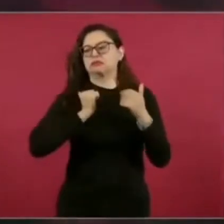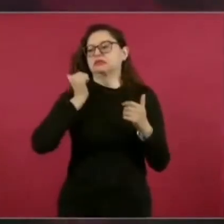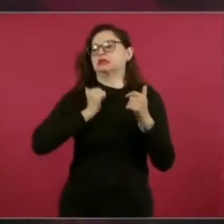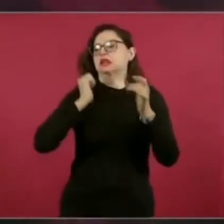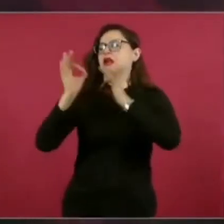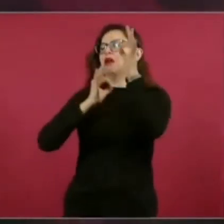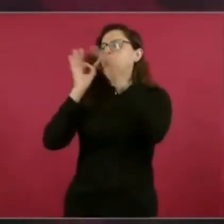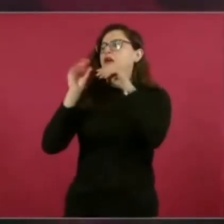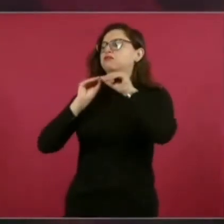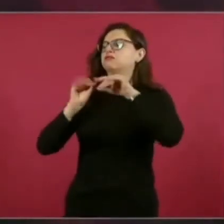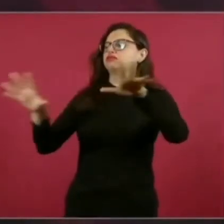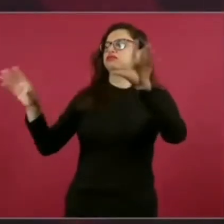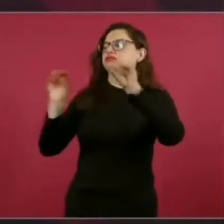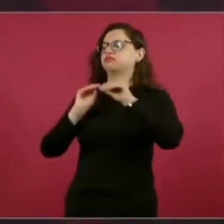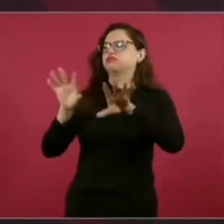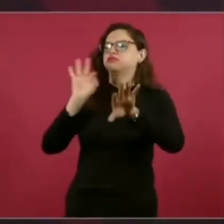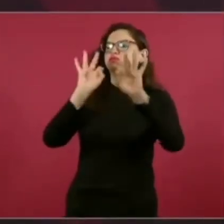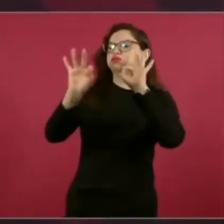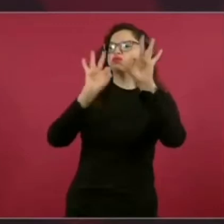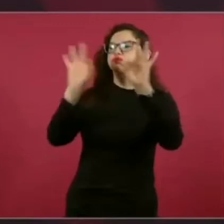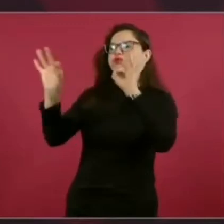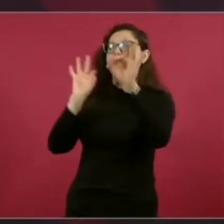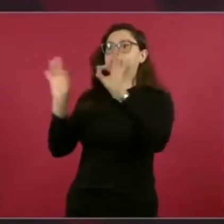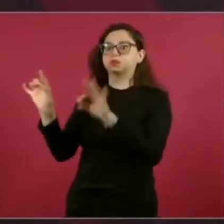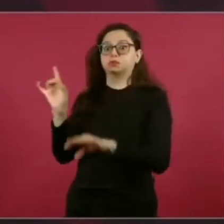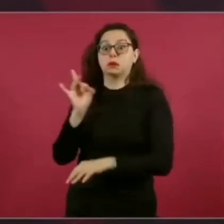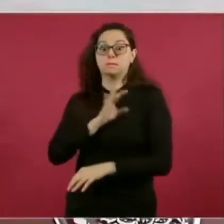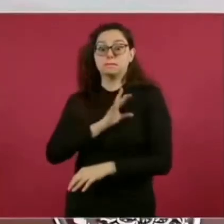atemorizar. Y yo espero